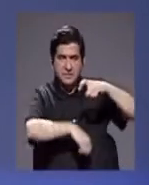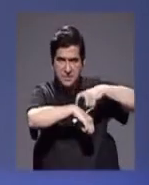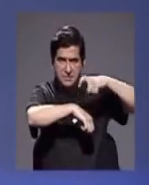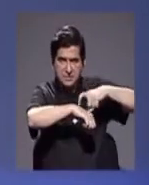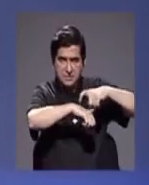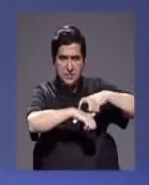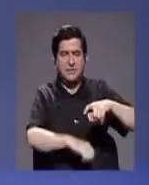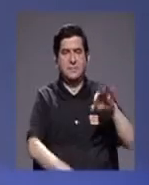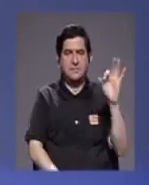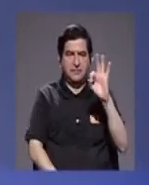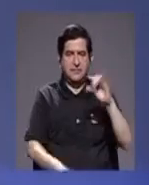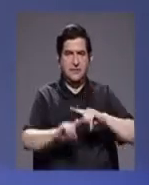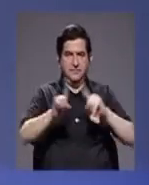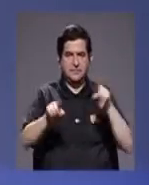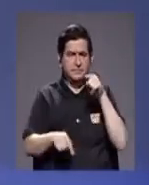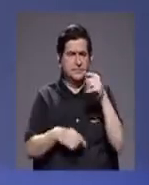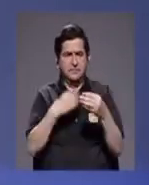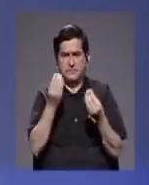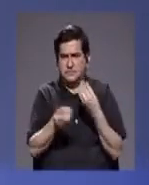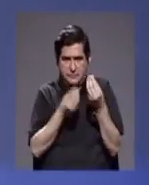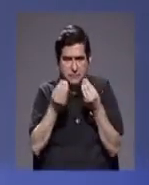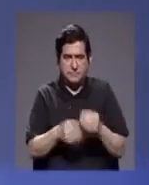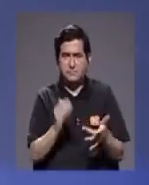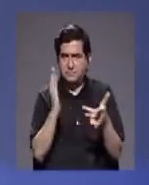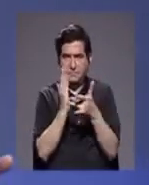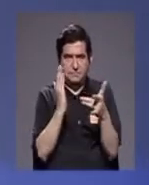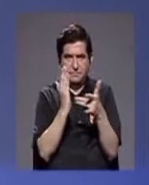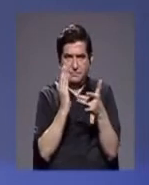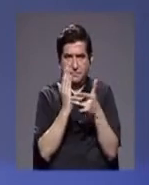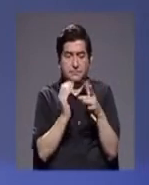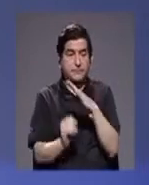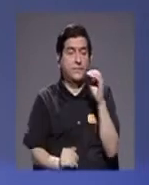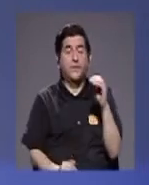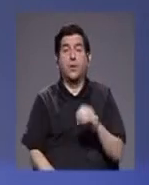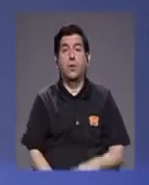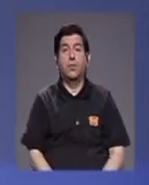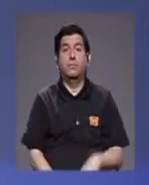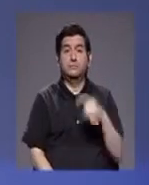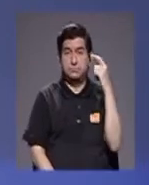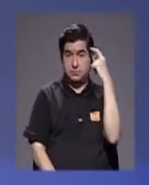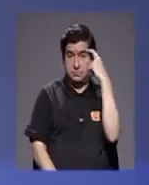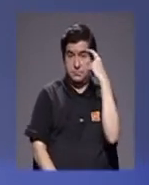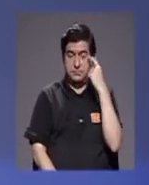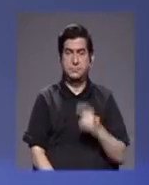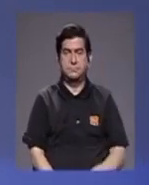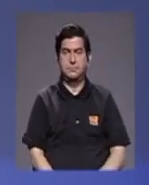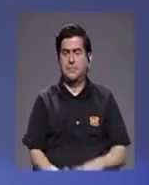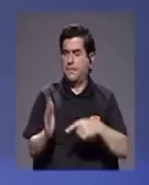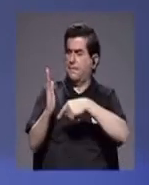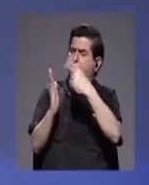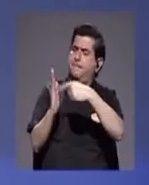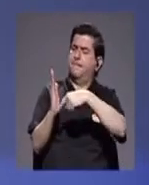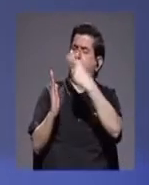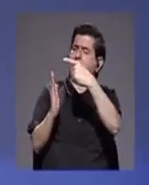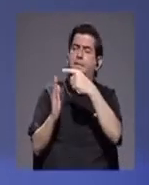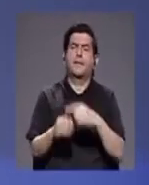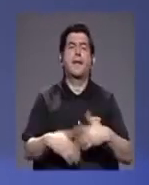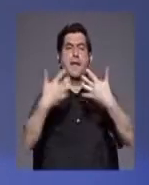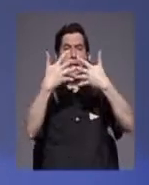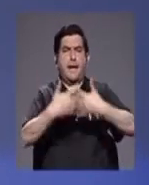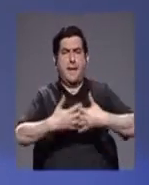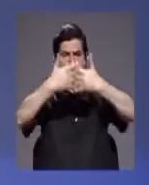momento, ¿qué cosas hacían ustedes en tecnología o cuál era el perfil de las cosas que la